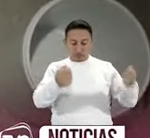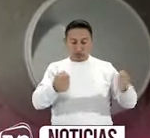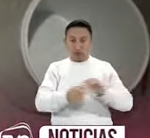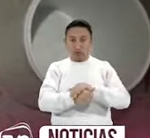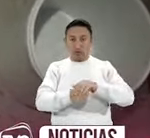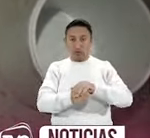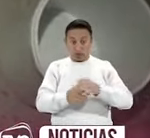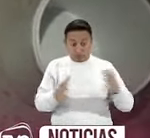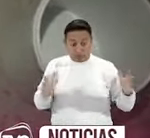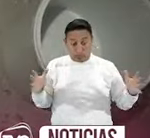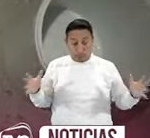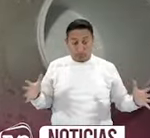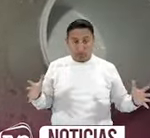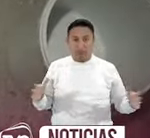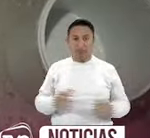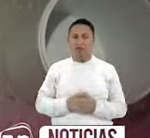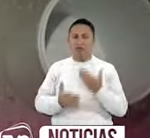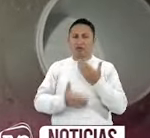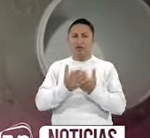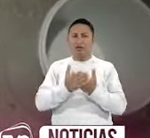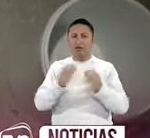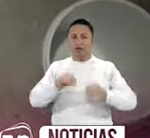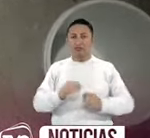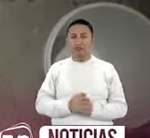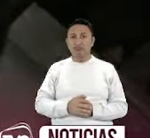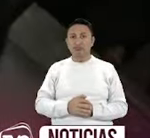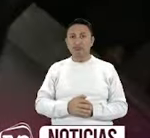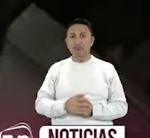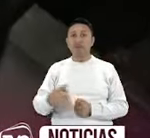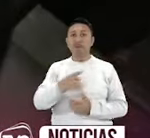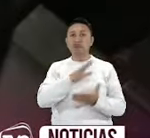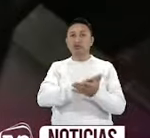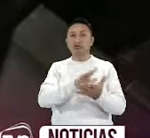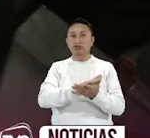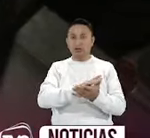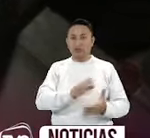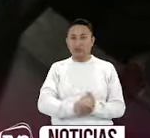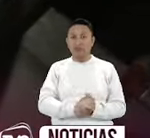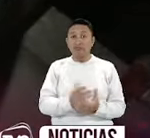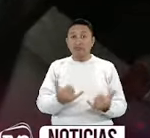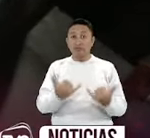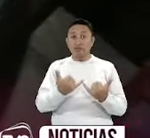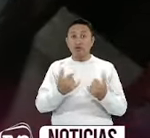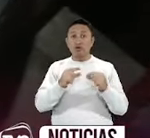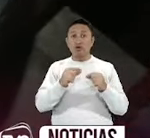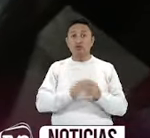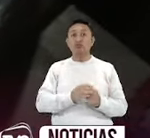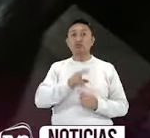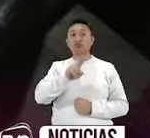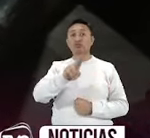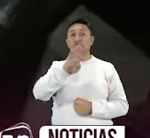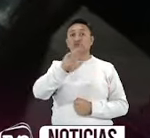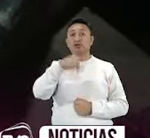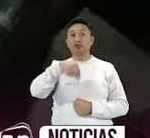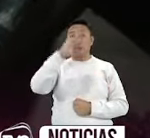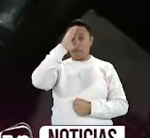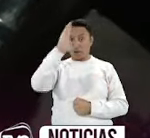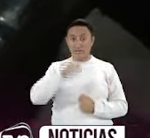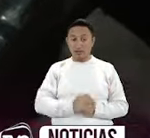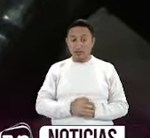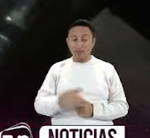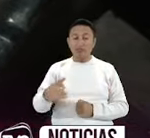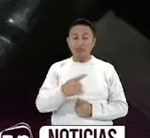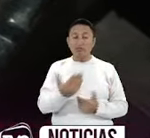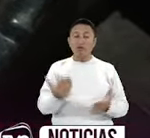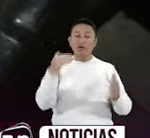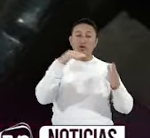dejó atrapar sin problema y lograron sacarla de ese hueco oscuro. Por ahora, la Unidad de Protección del Medio Ambiente de la policía se encargará de reinsertar al verde